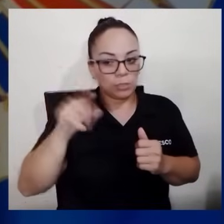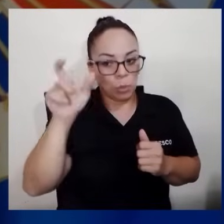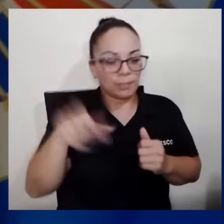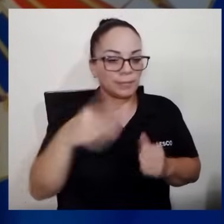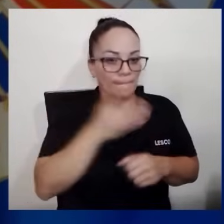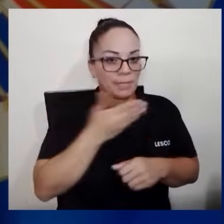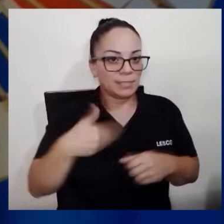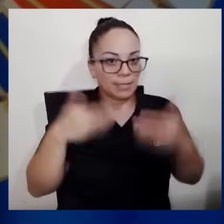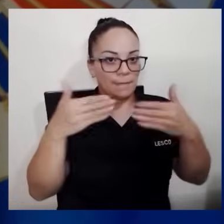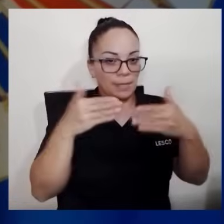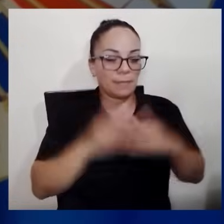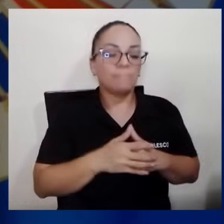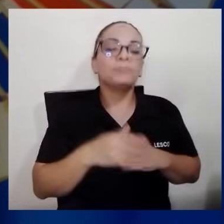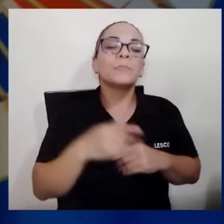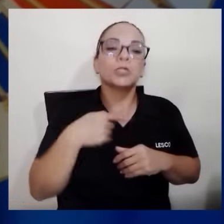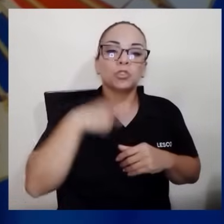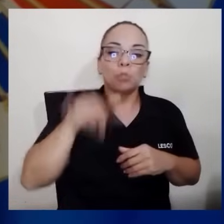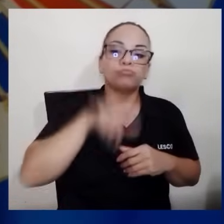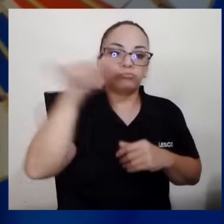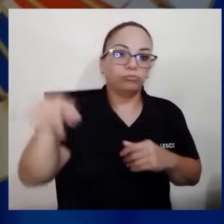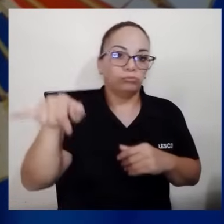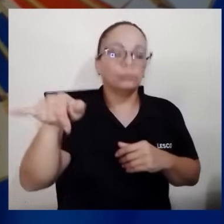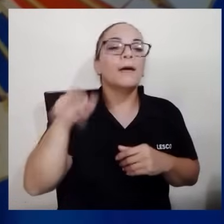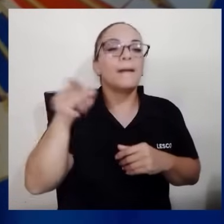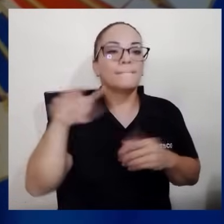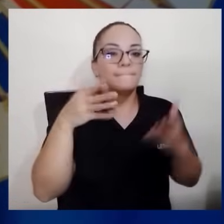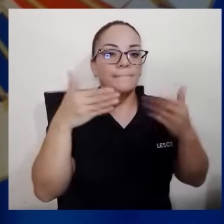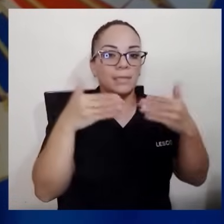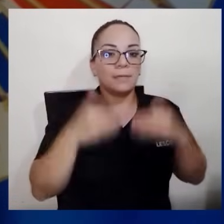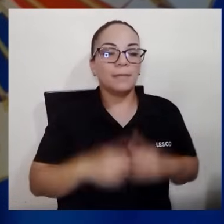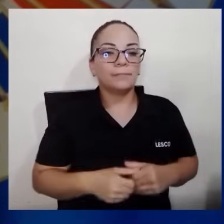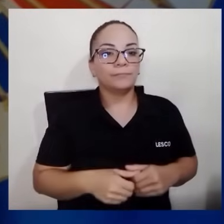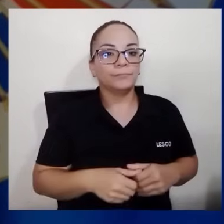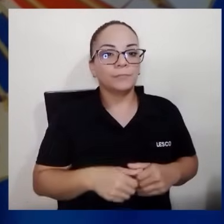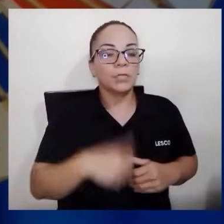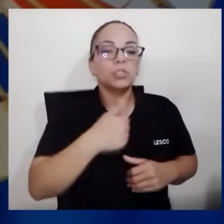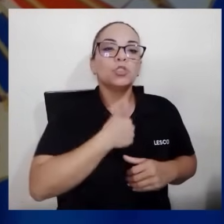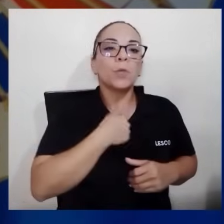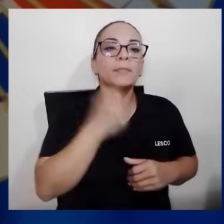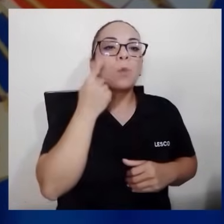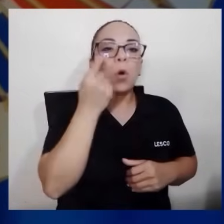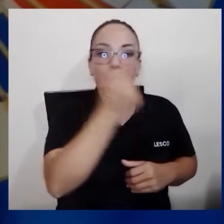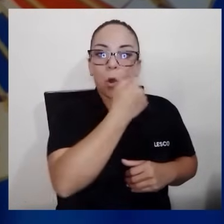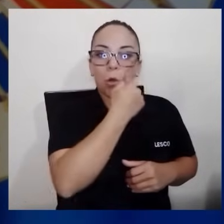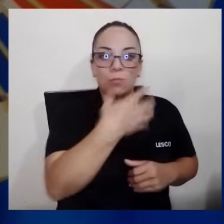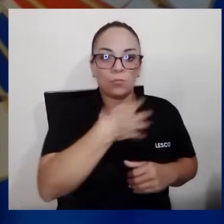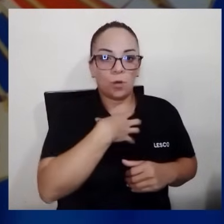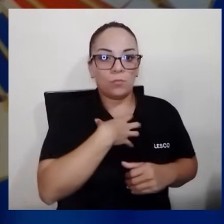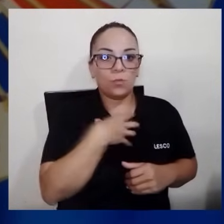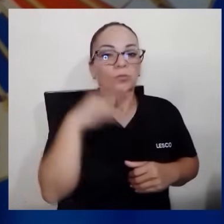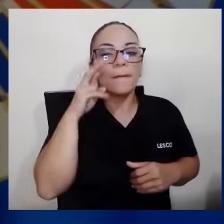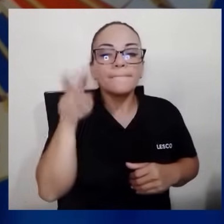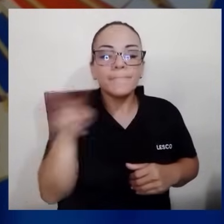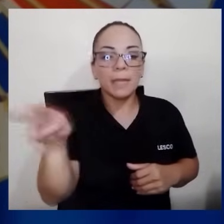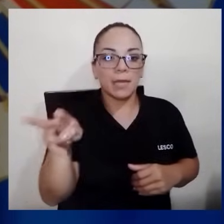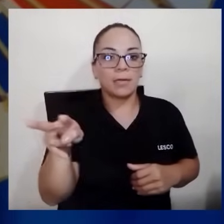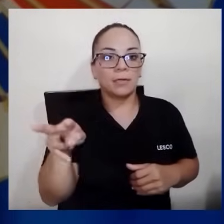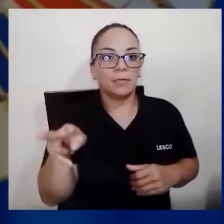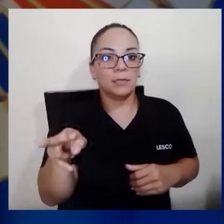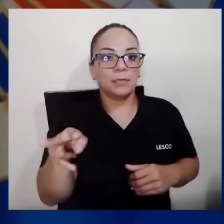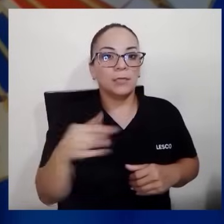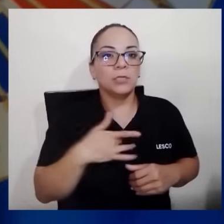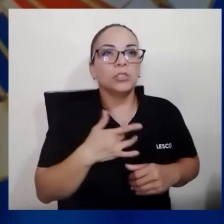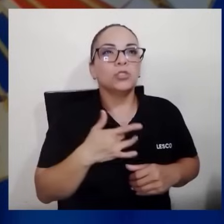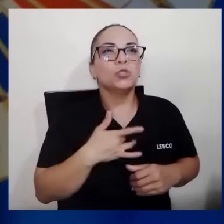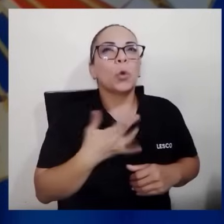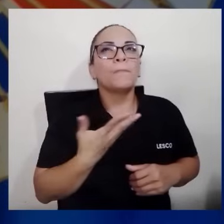visité Panamá para ver con mis propios ojos y sentir con mi propia